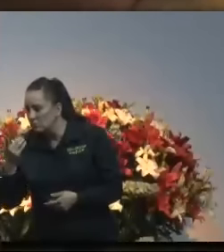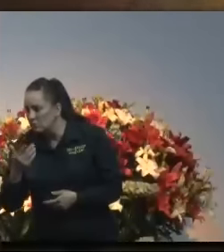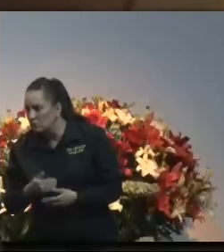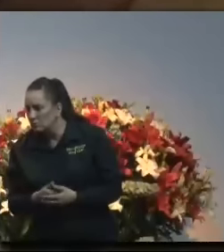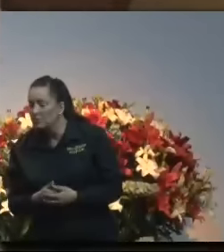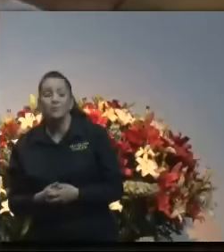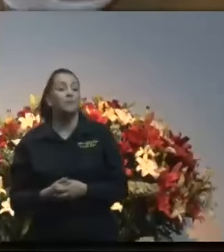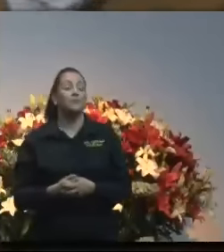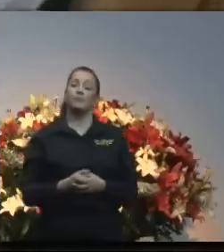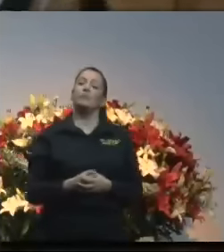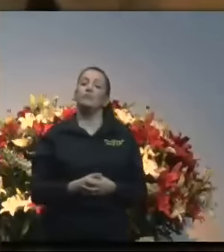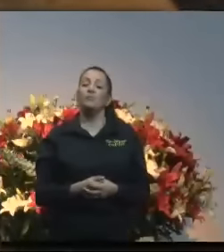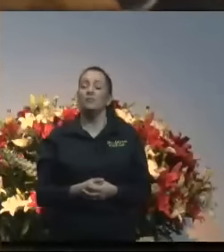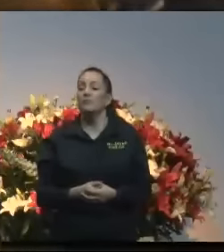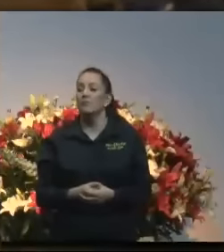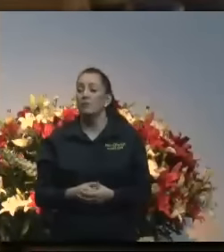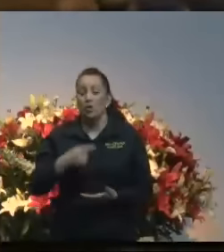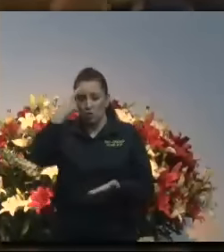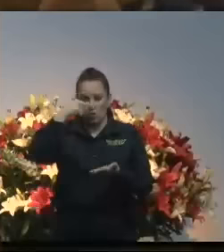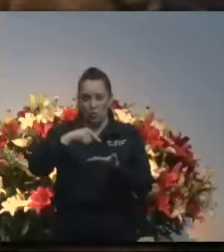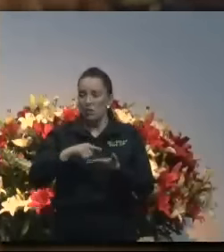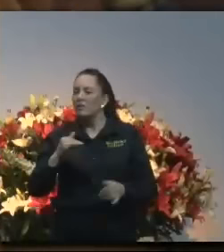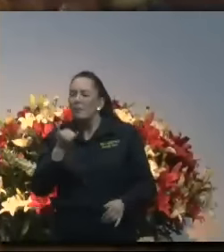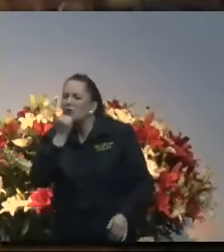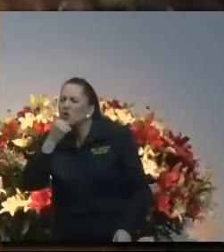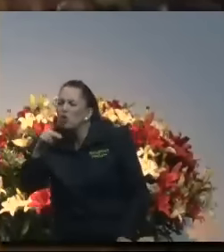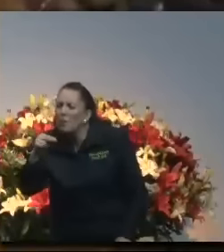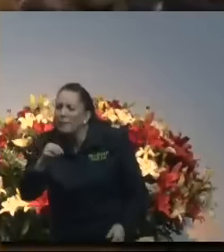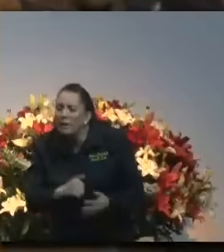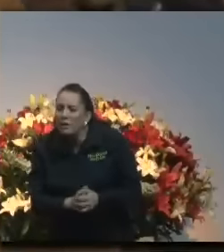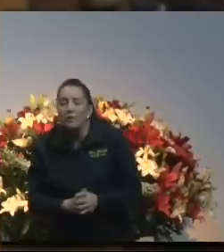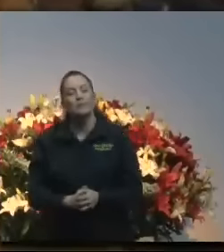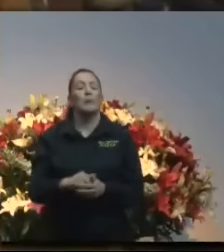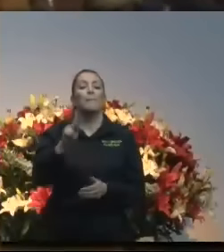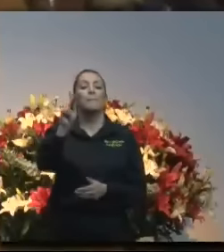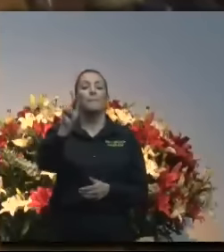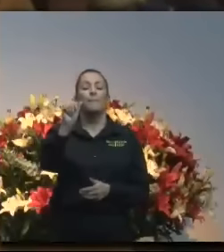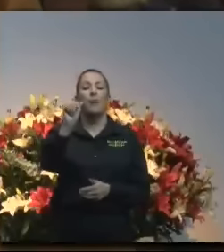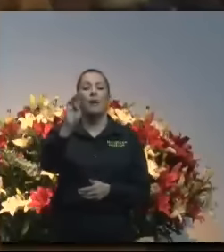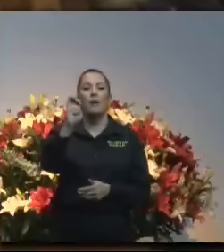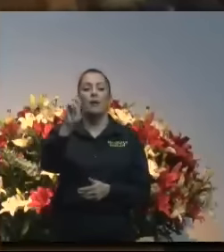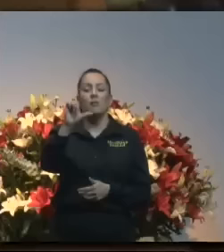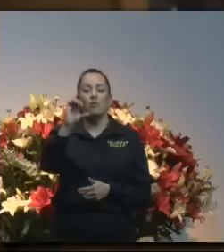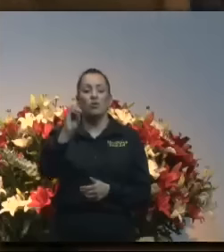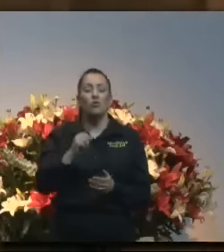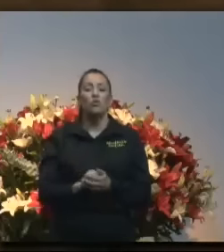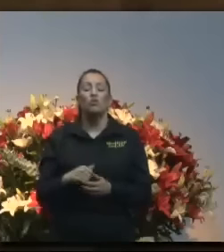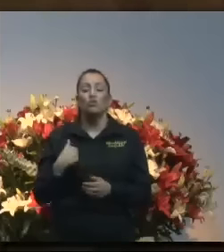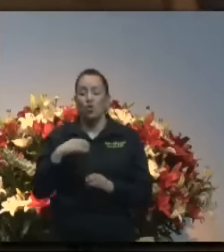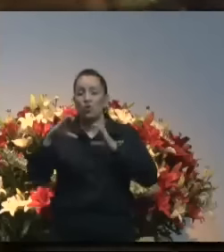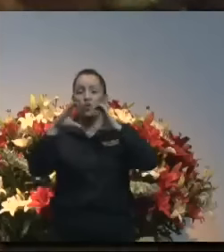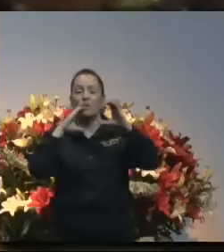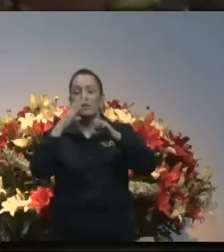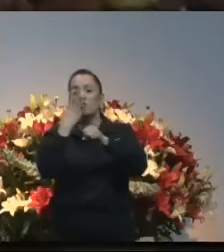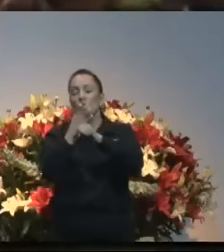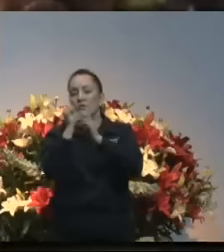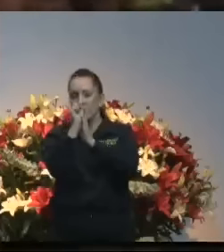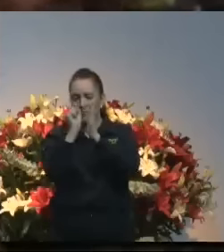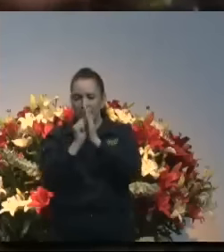las cualidades de un buen líder. ¿Cómo te llamas? Líder, Pablo. ¿Y qué estudias? Cuarto semestre de comunicación.